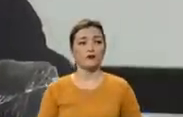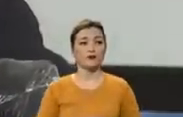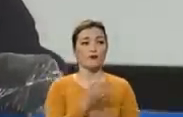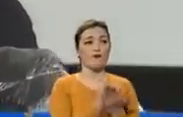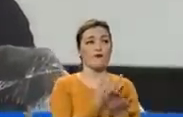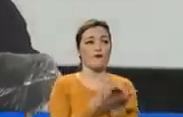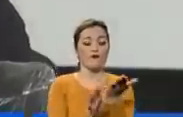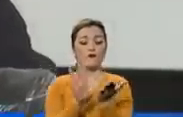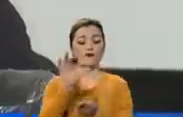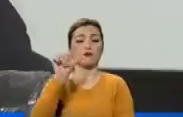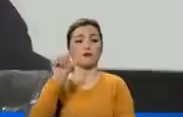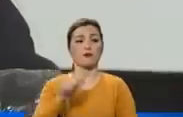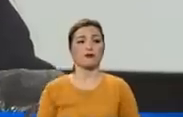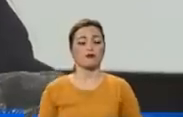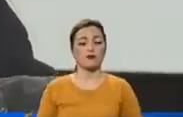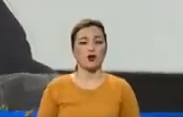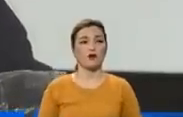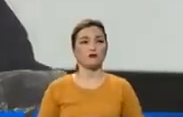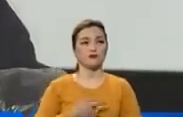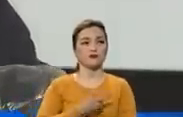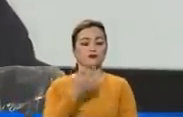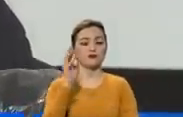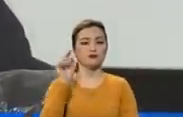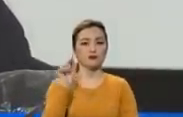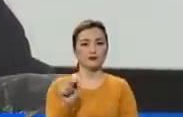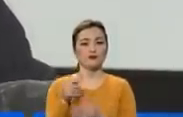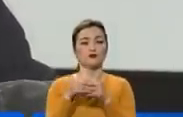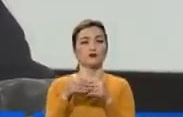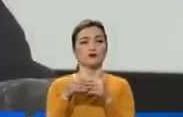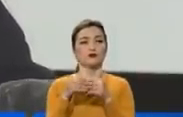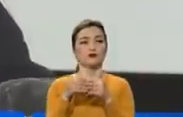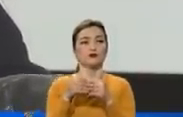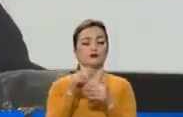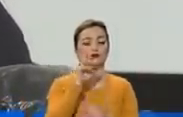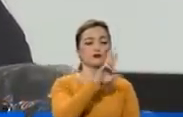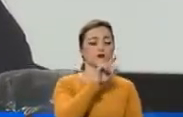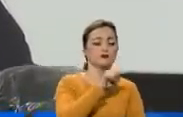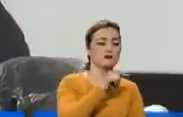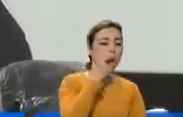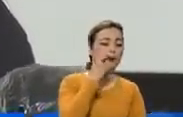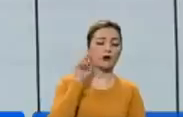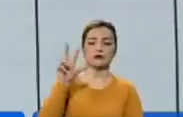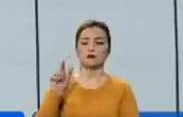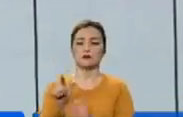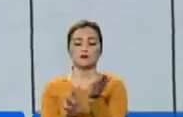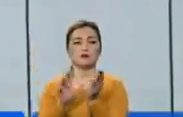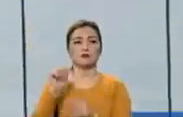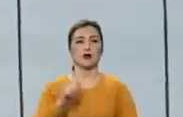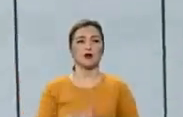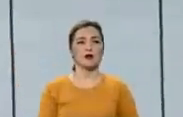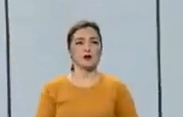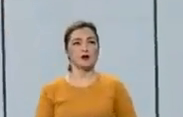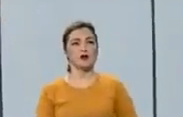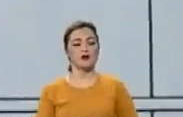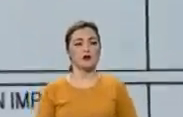papá y mi hermana se facturaba a diario $6,000, 3,000 de mi papá y 3,000 de mi hermana. Cuando se